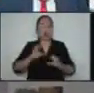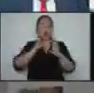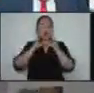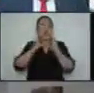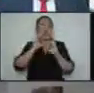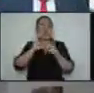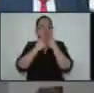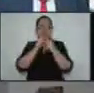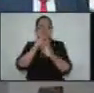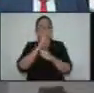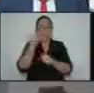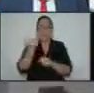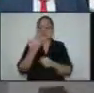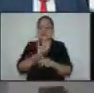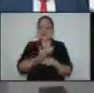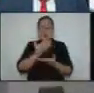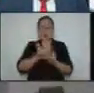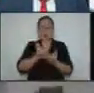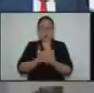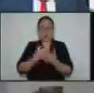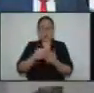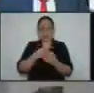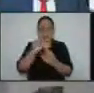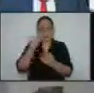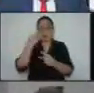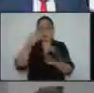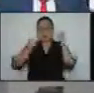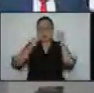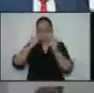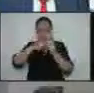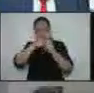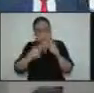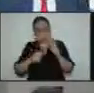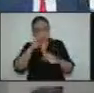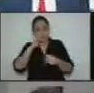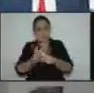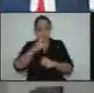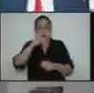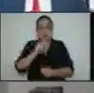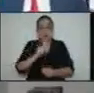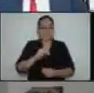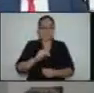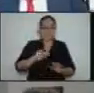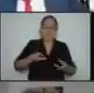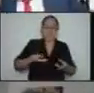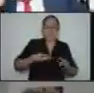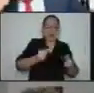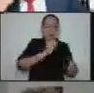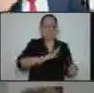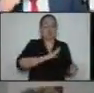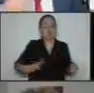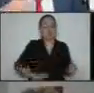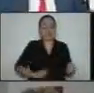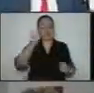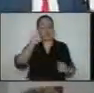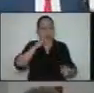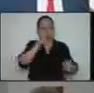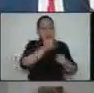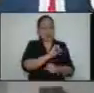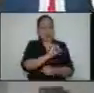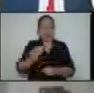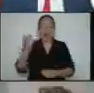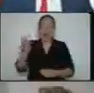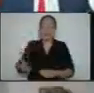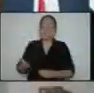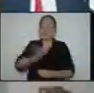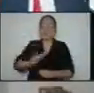Social y de Economía Social y Turismo, porque no se acreditó que el gasto del municipio fuera por la aparición de la presidenta en